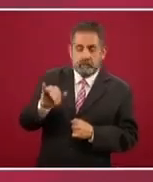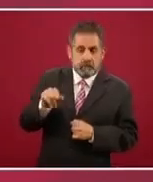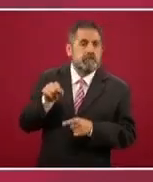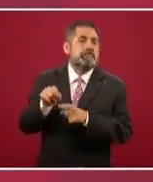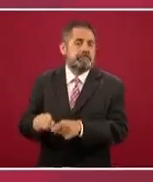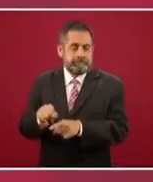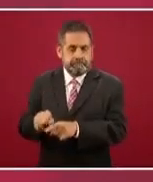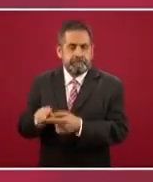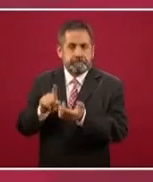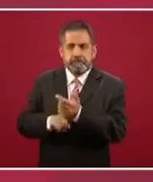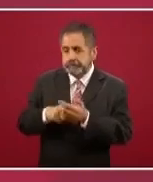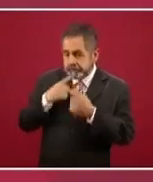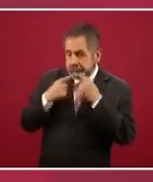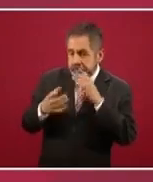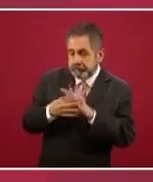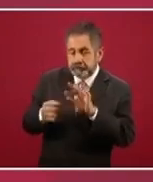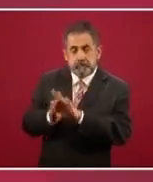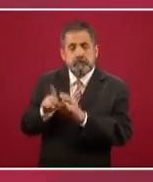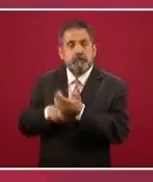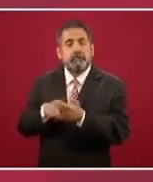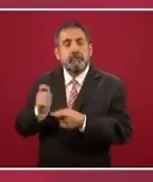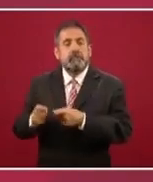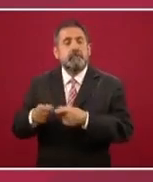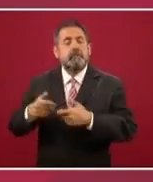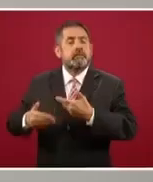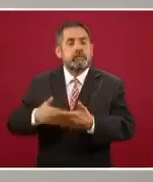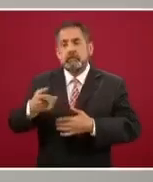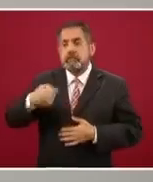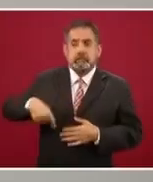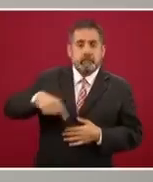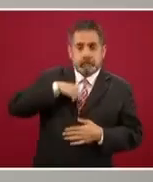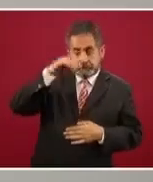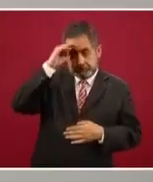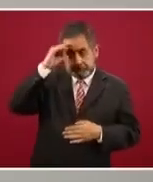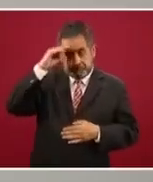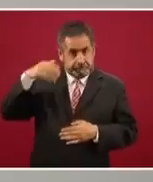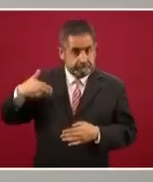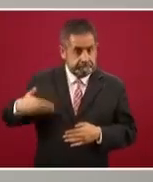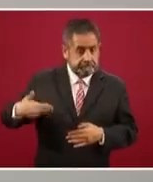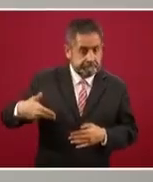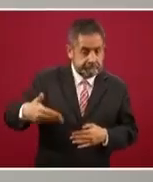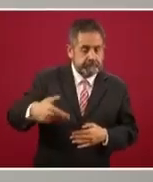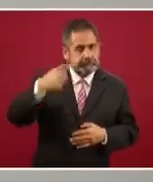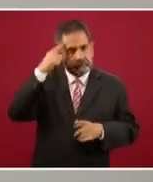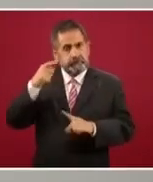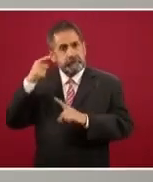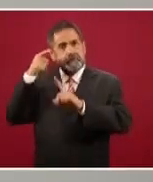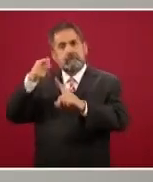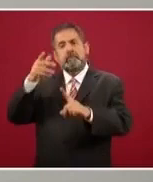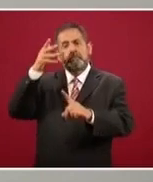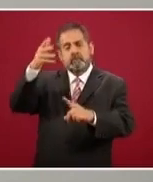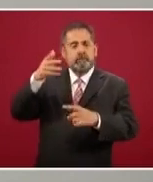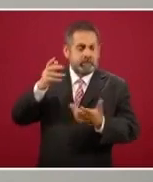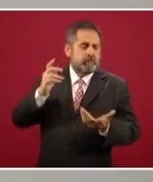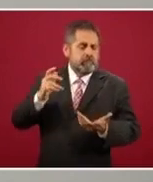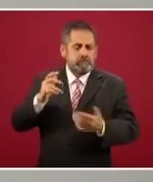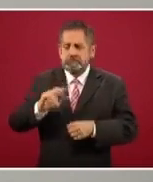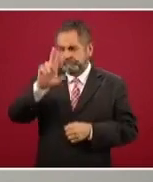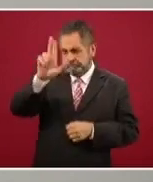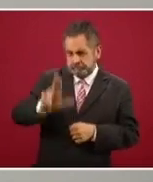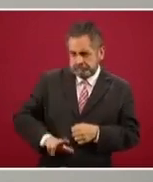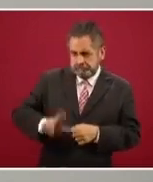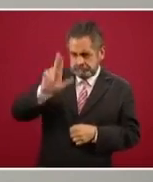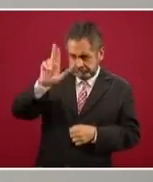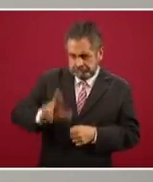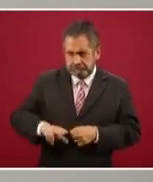acciones en las cuales consideramos que progresivamente, y es uno de los objetivos de los martes, señalarles